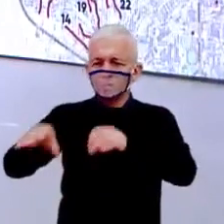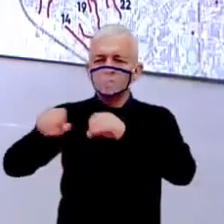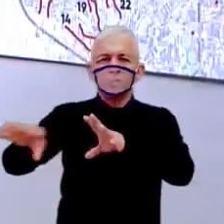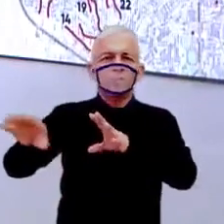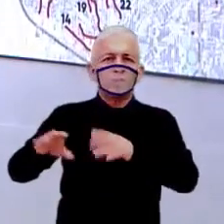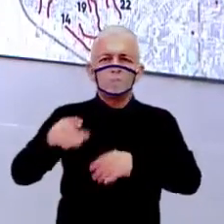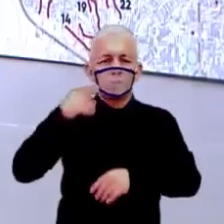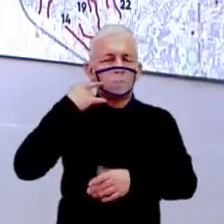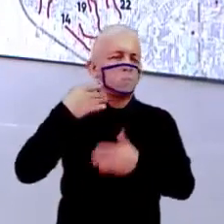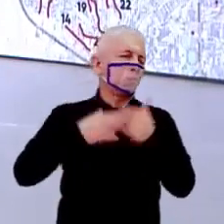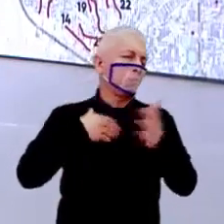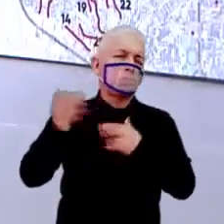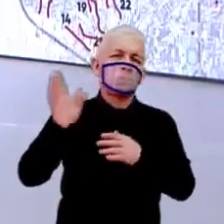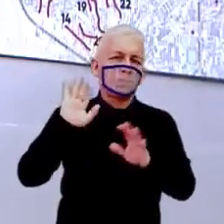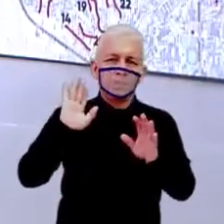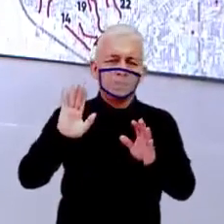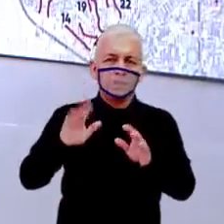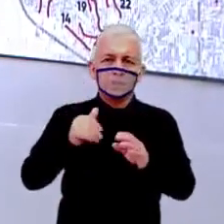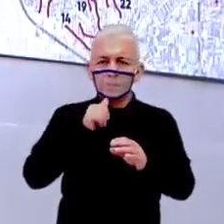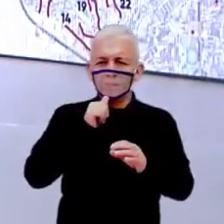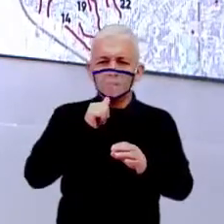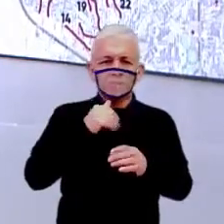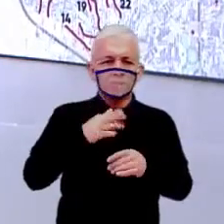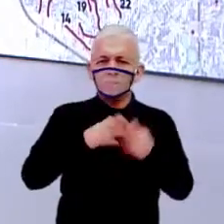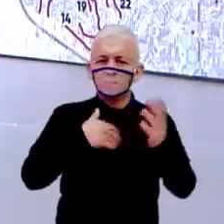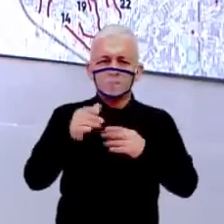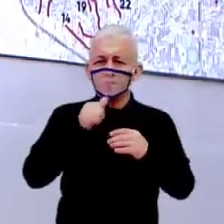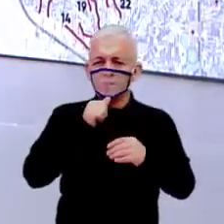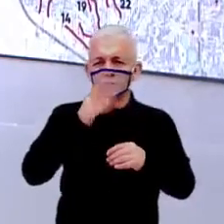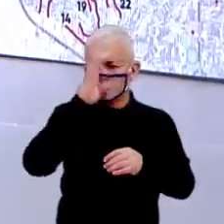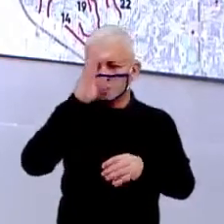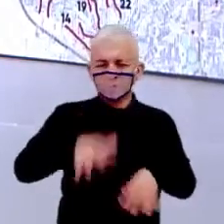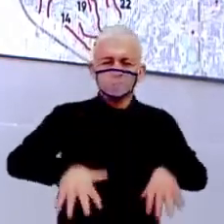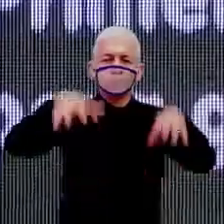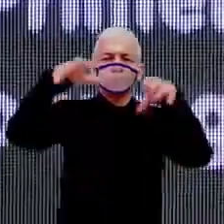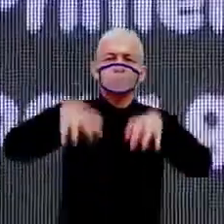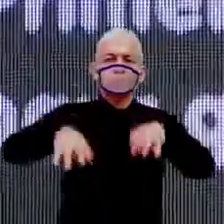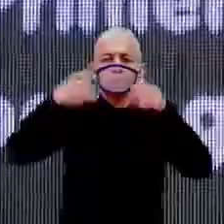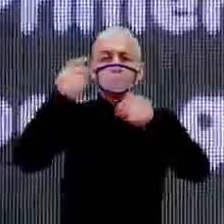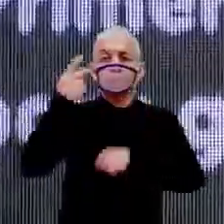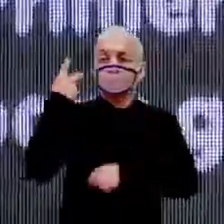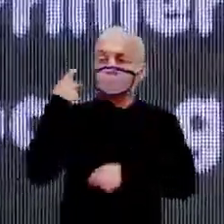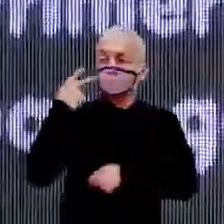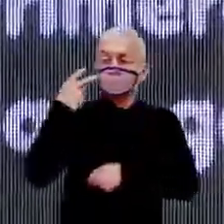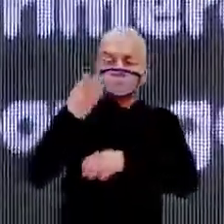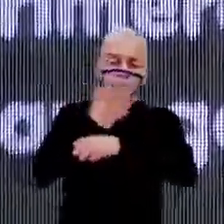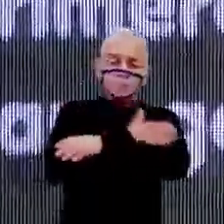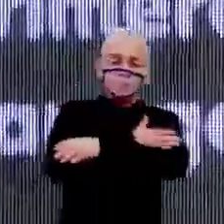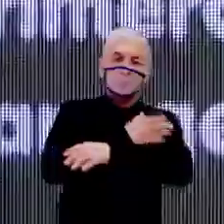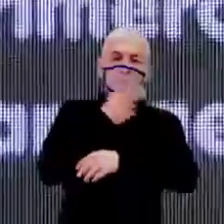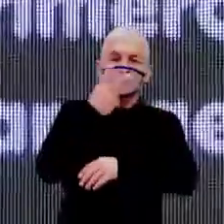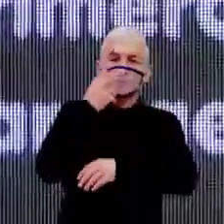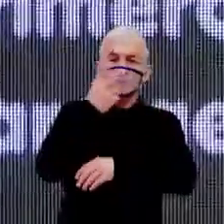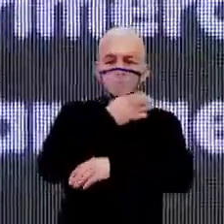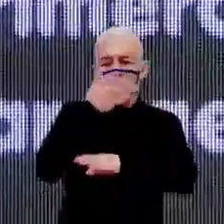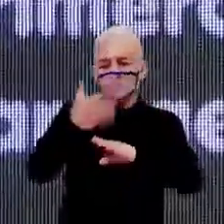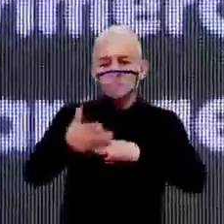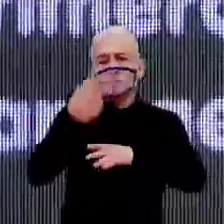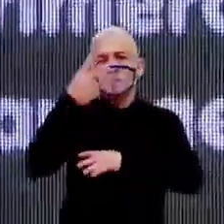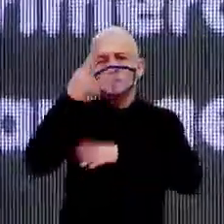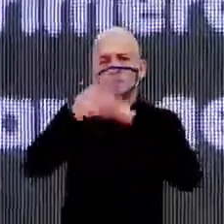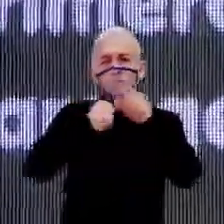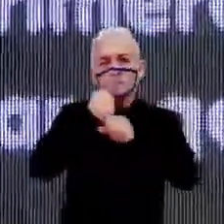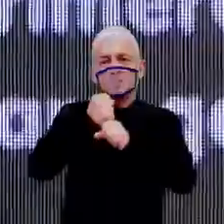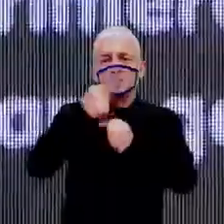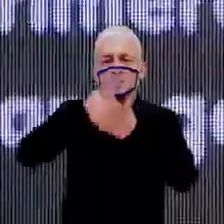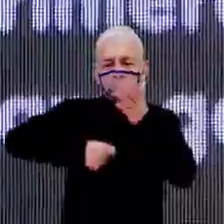se le incluyó. No se manejaron las aguas. Nosotros, en estos últimos 12 años, estamos rectificando un error que